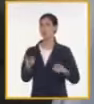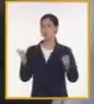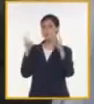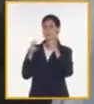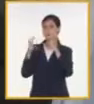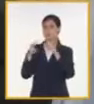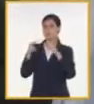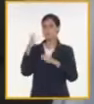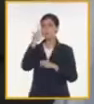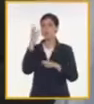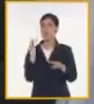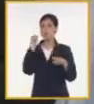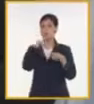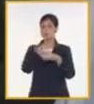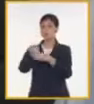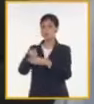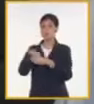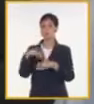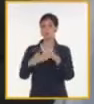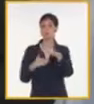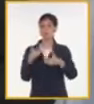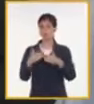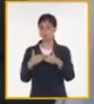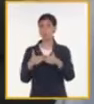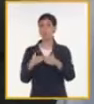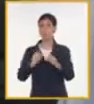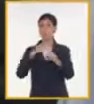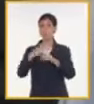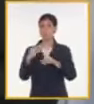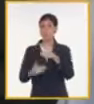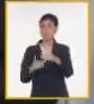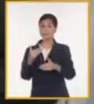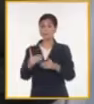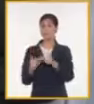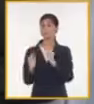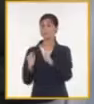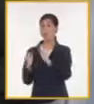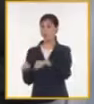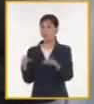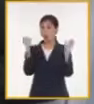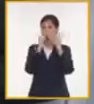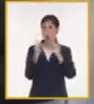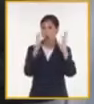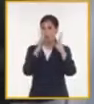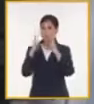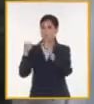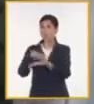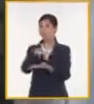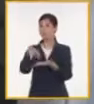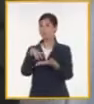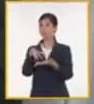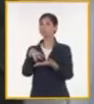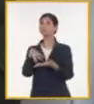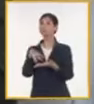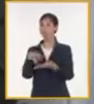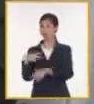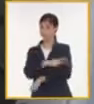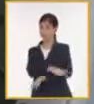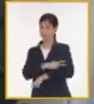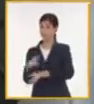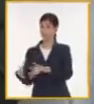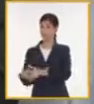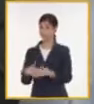involucrados en esos procesos que Residen en los Estados Unidos y a la agencia de cumplimiento de la